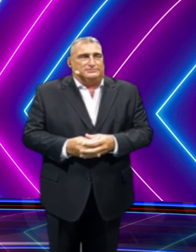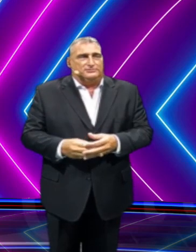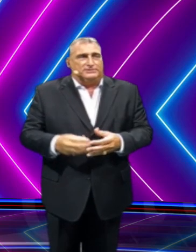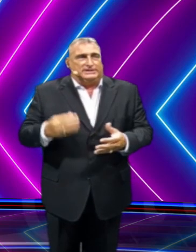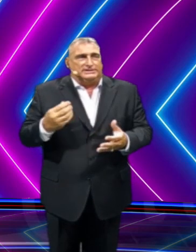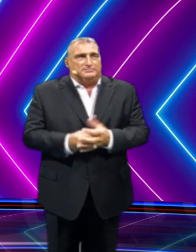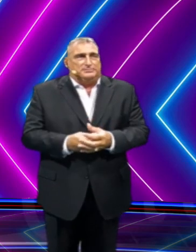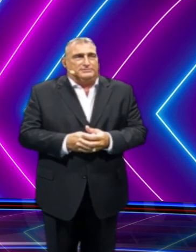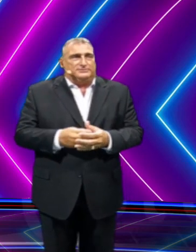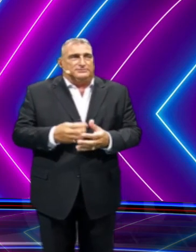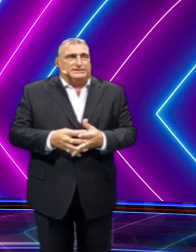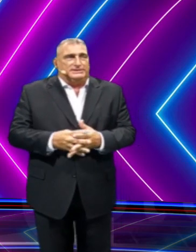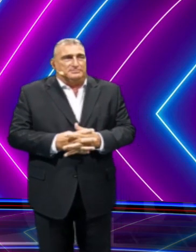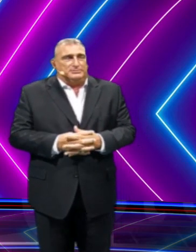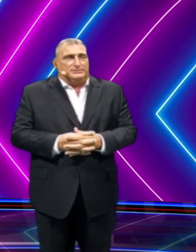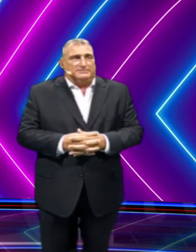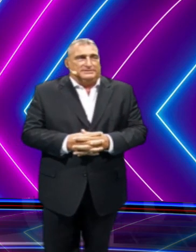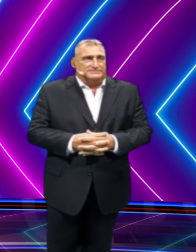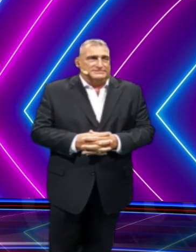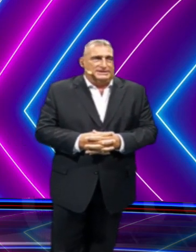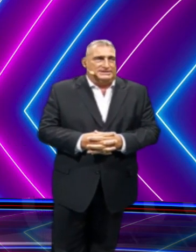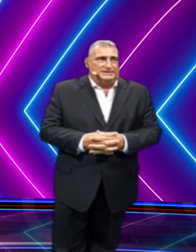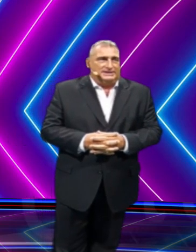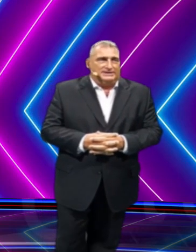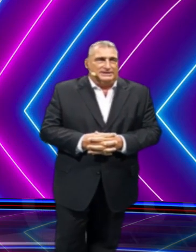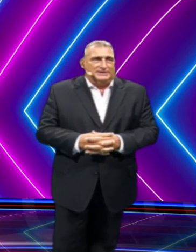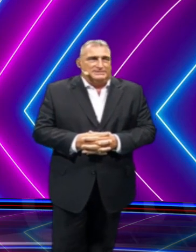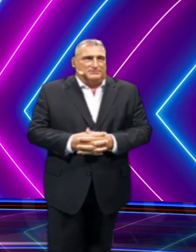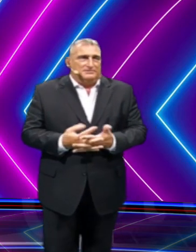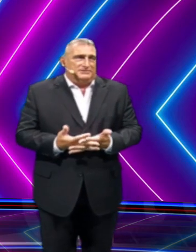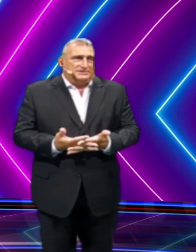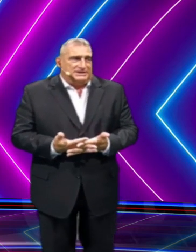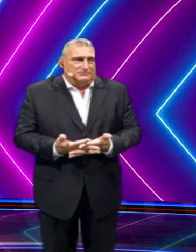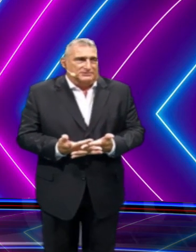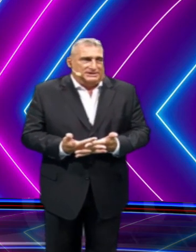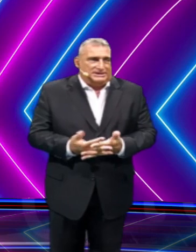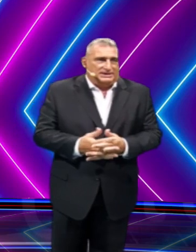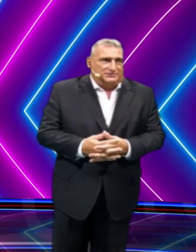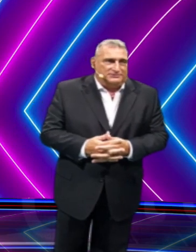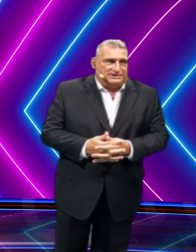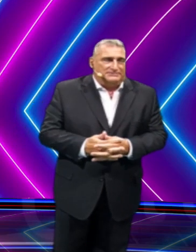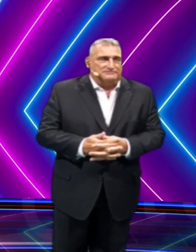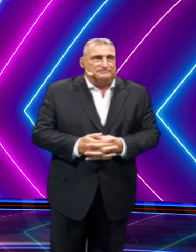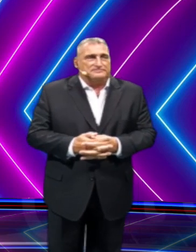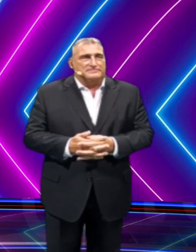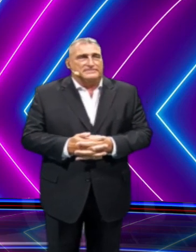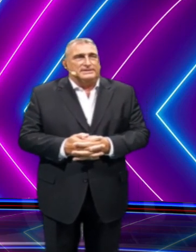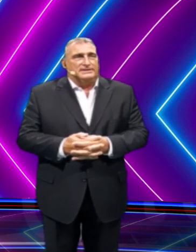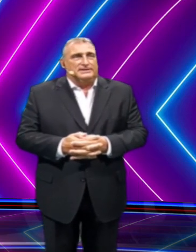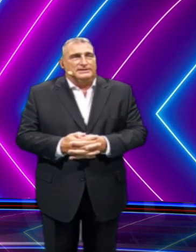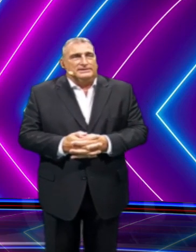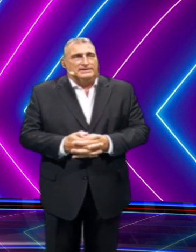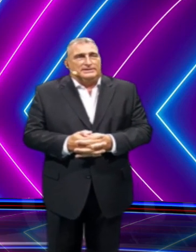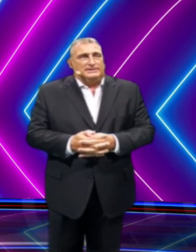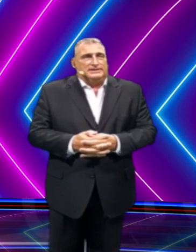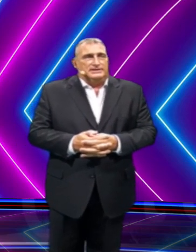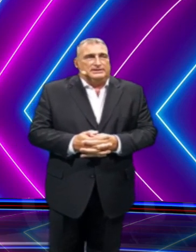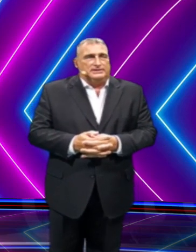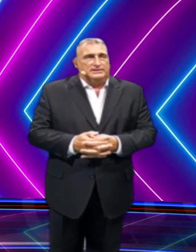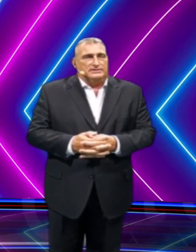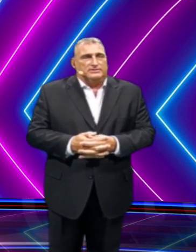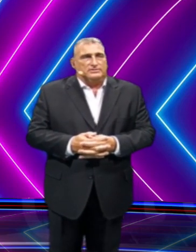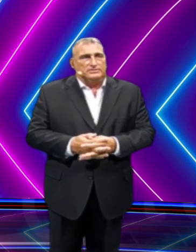estoy con gente y no Sí. puedo, estoy con gente y no puedo. Bueno, por lo menos te tenemos en el día de hoy, ¿eh? Sí, la verdad